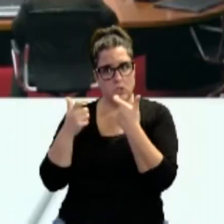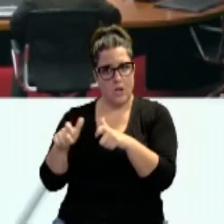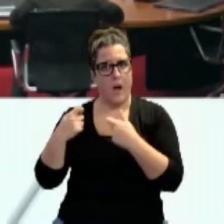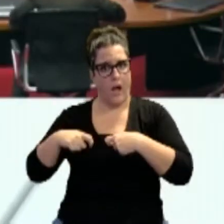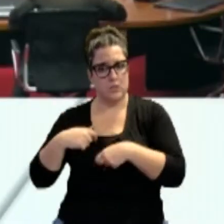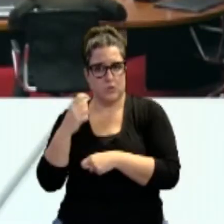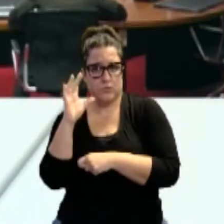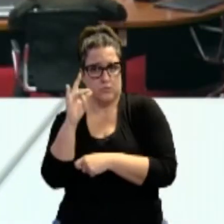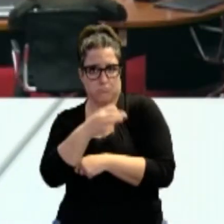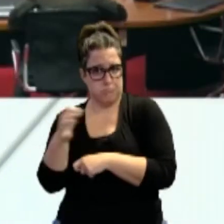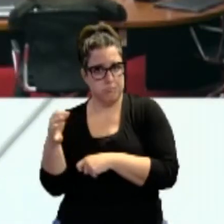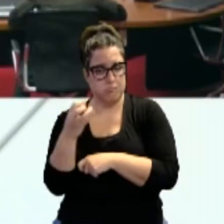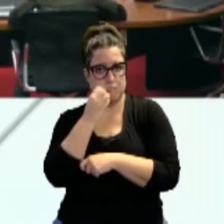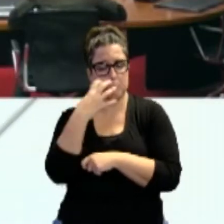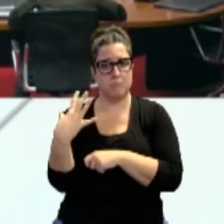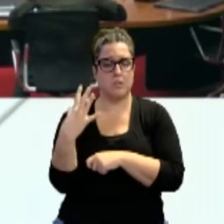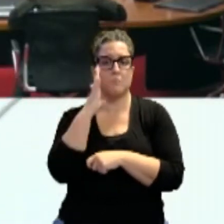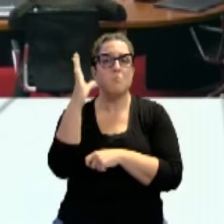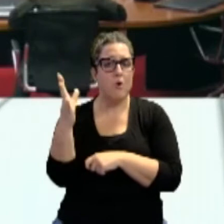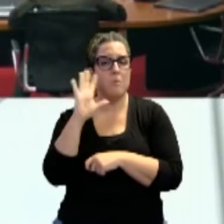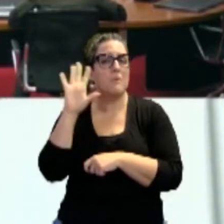oportuna en la medida en que